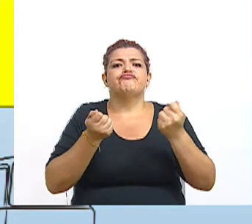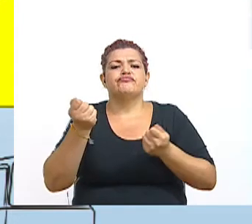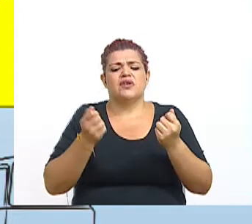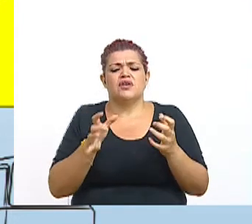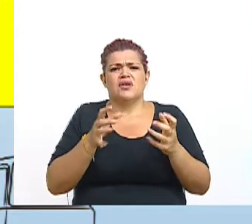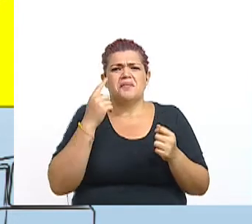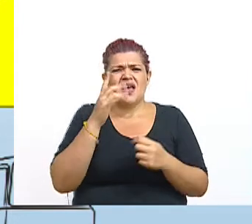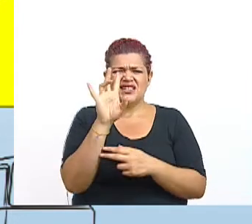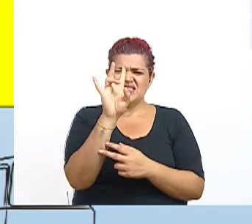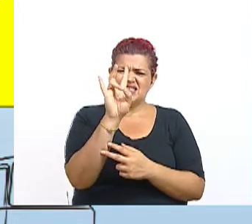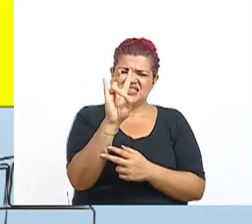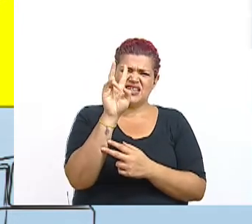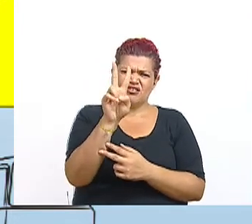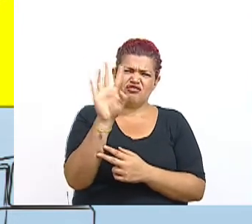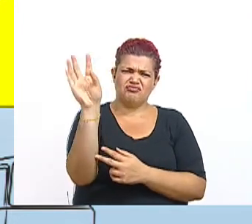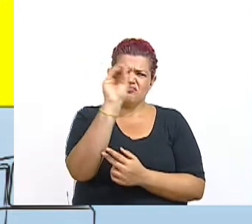un